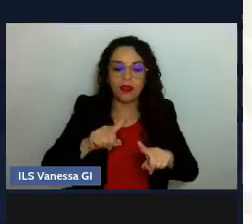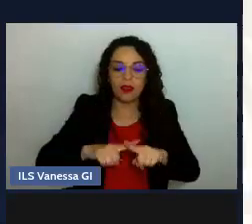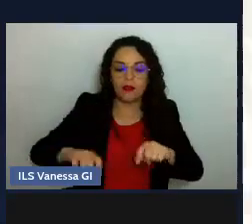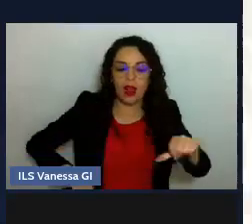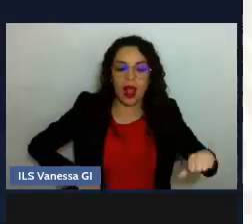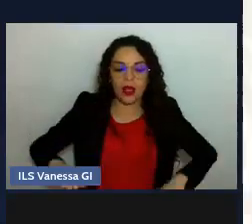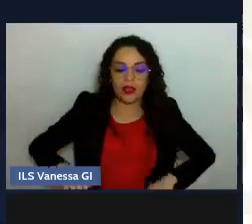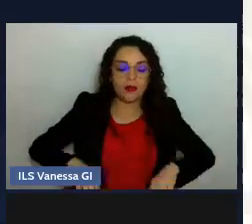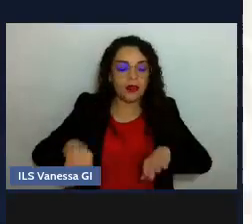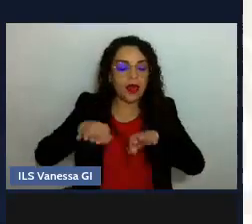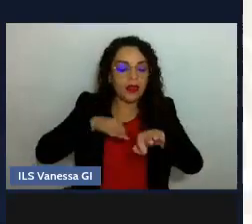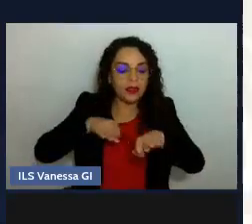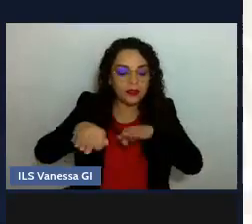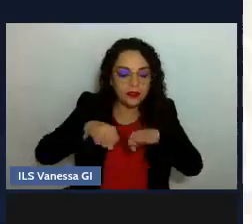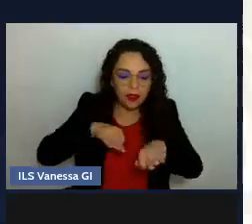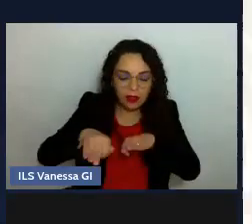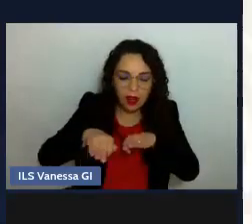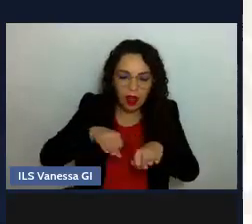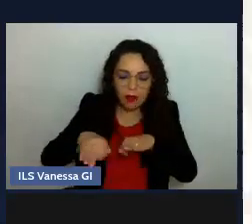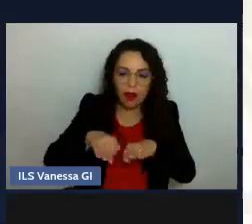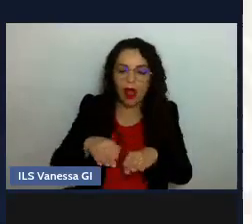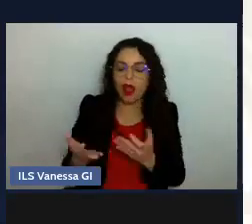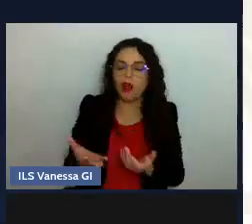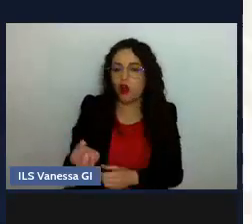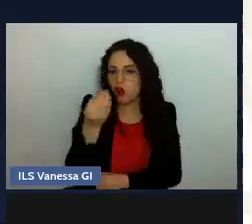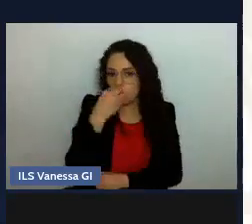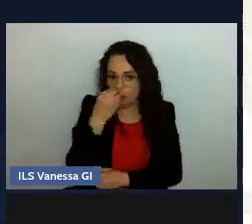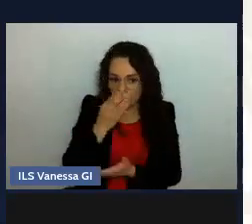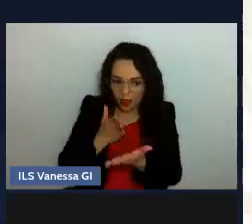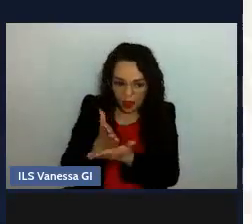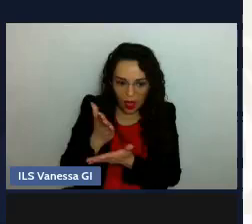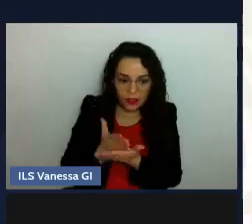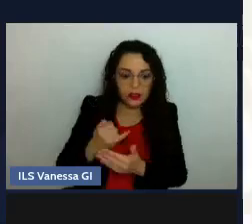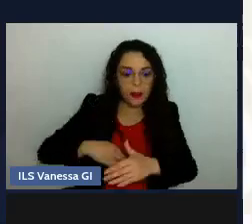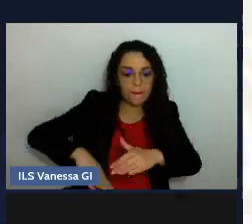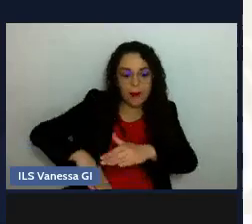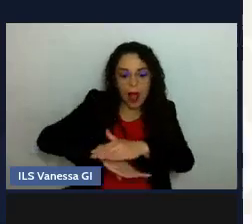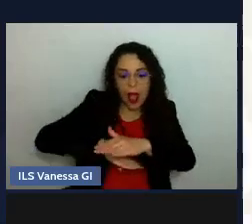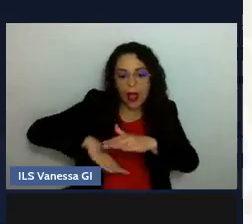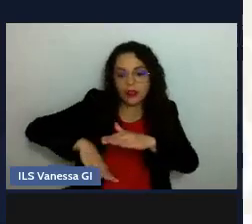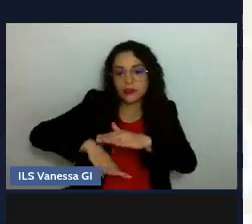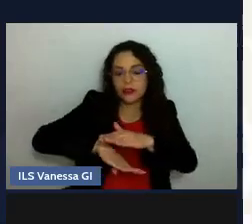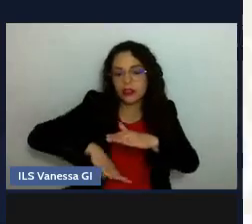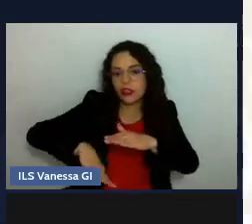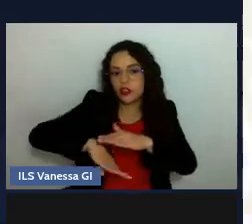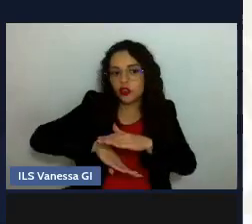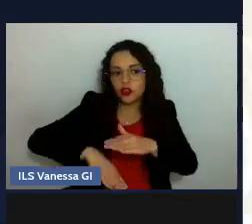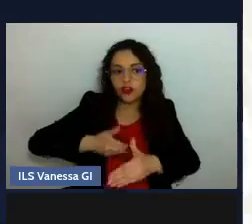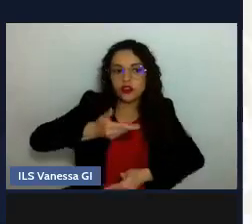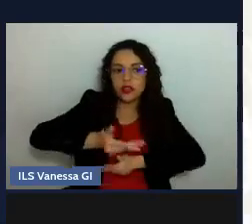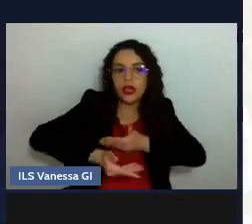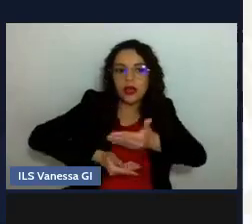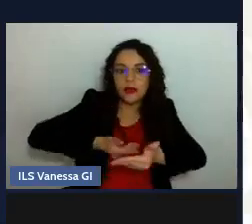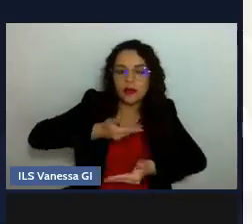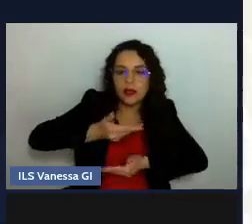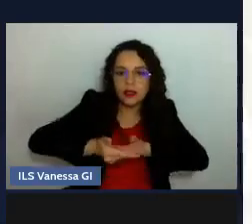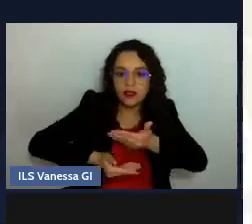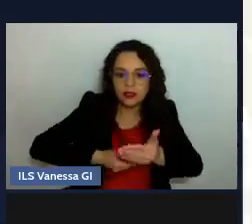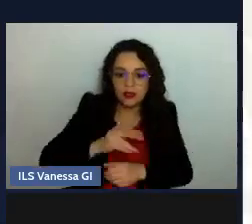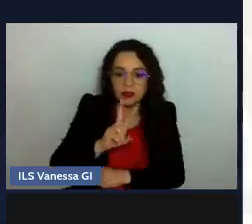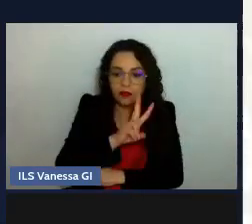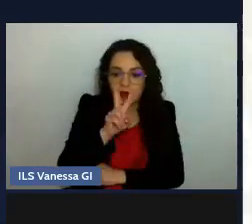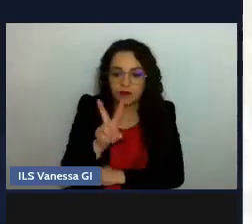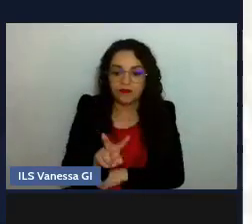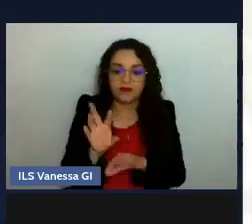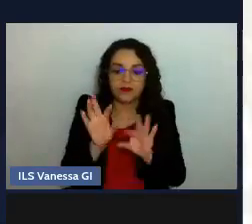laborales, acceso a alimentos y servicios básicos. Es muy importante que el